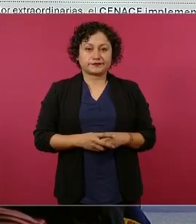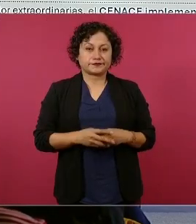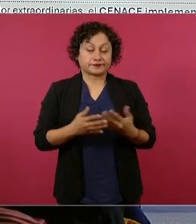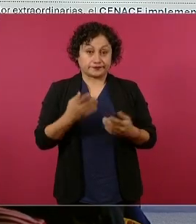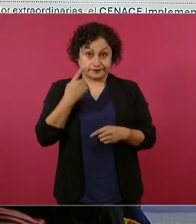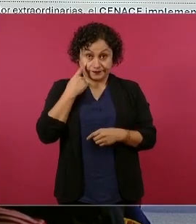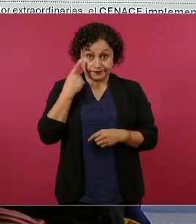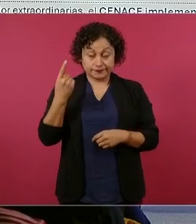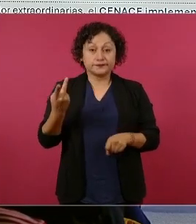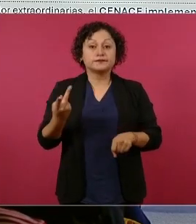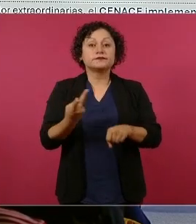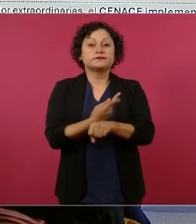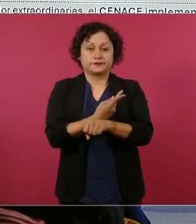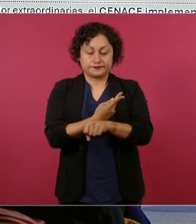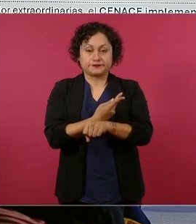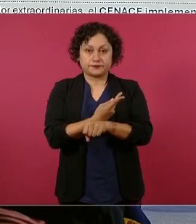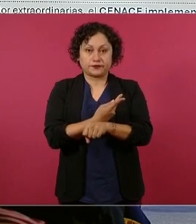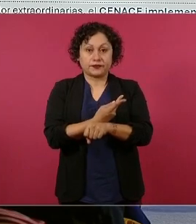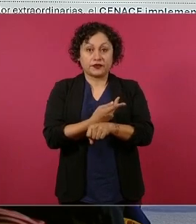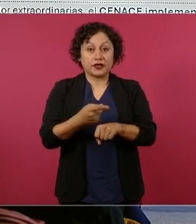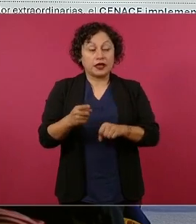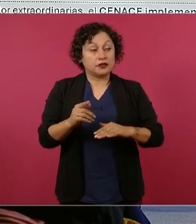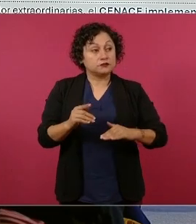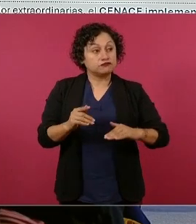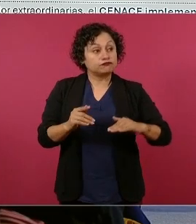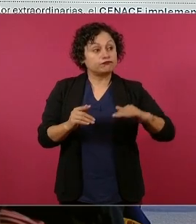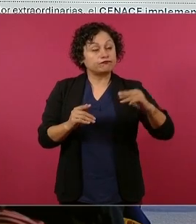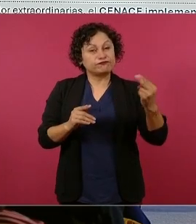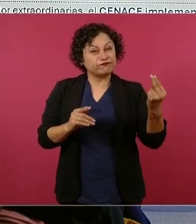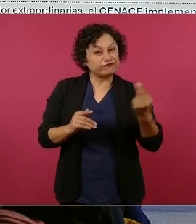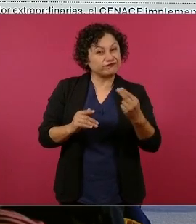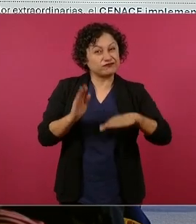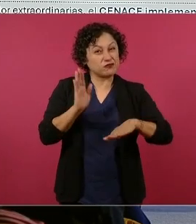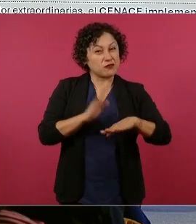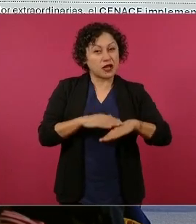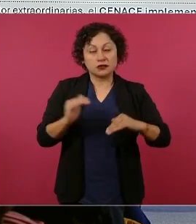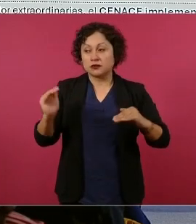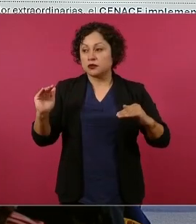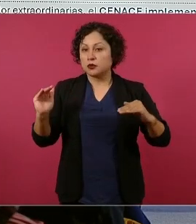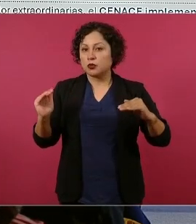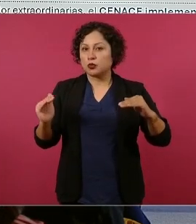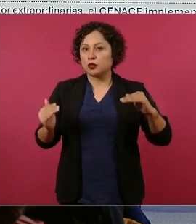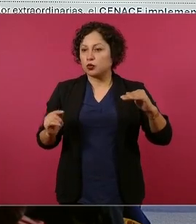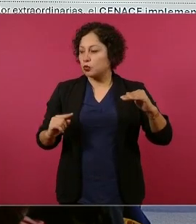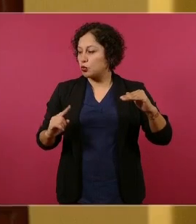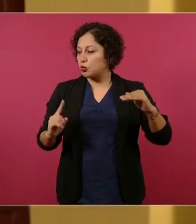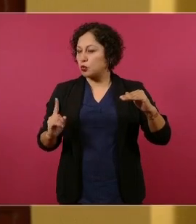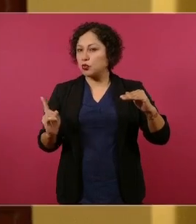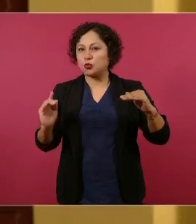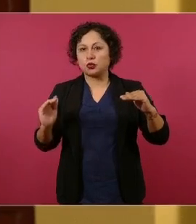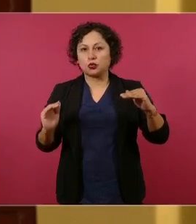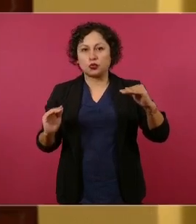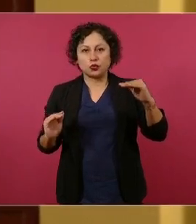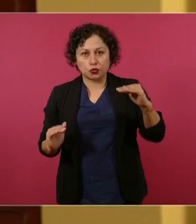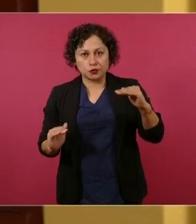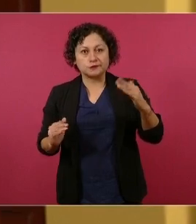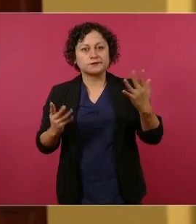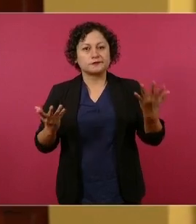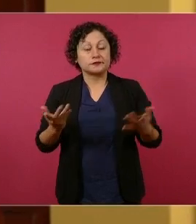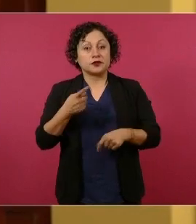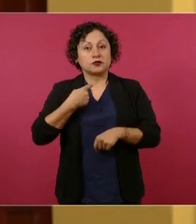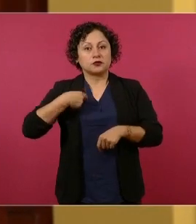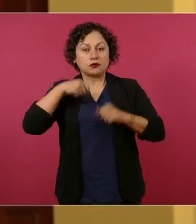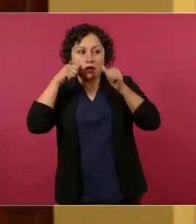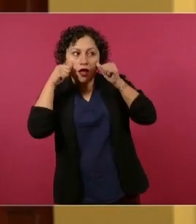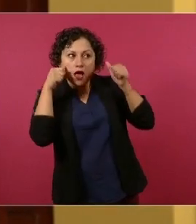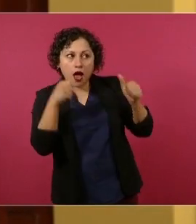sucede? Si la demanda sigue subiendo, la frecuencia va a tender a bajar. Solo tenemos dos opciones por atender. La primera es